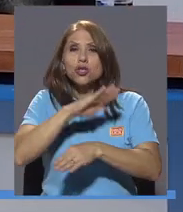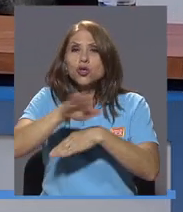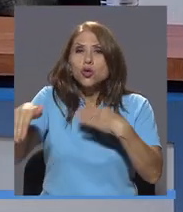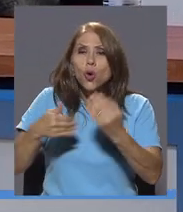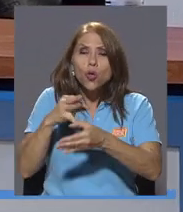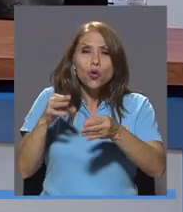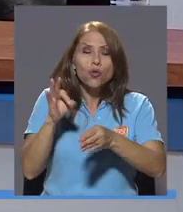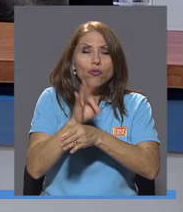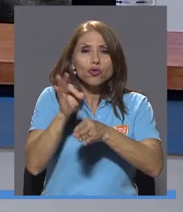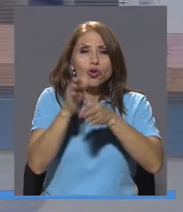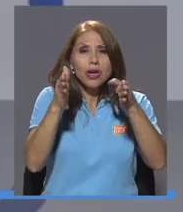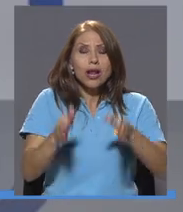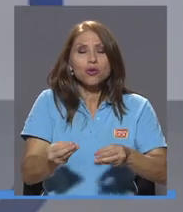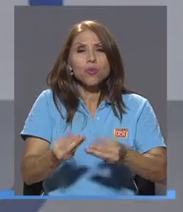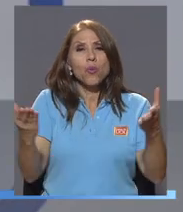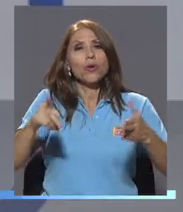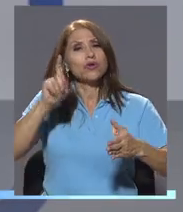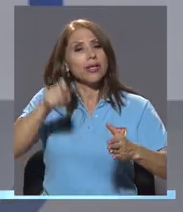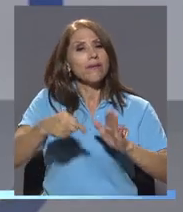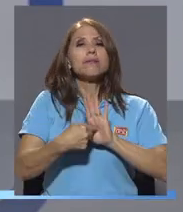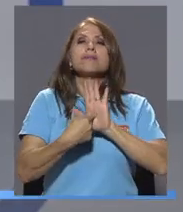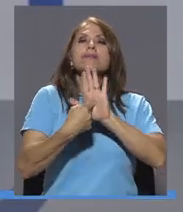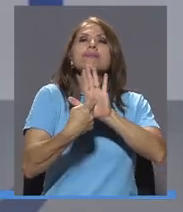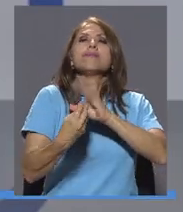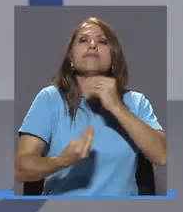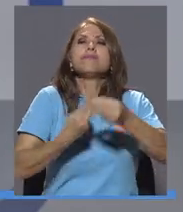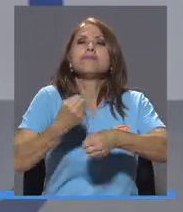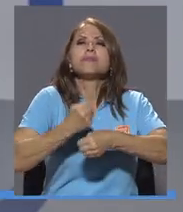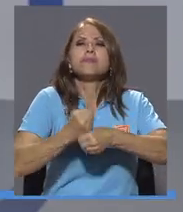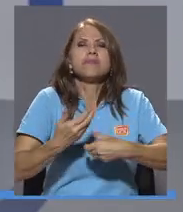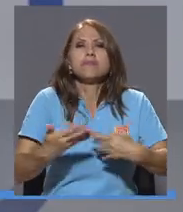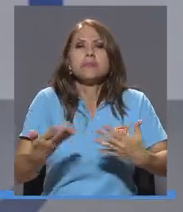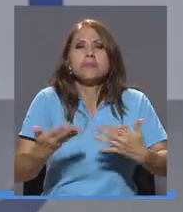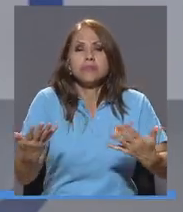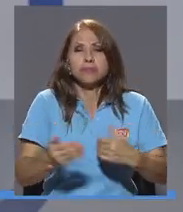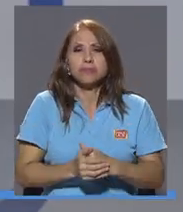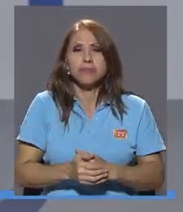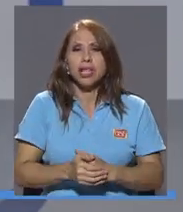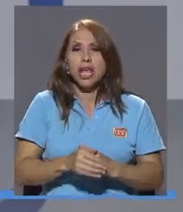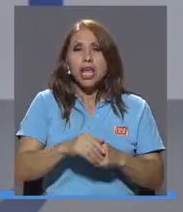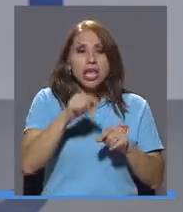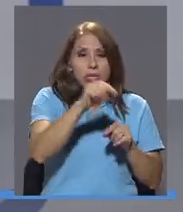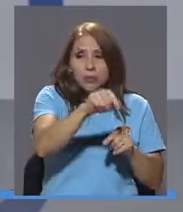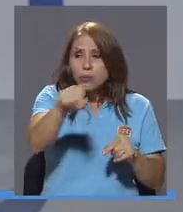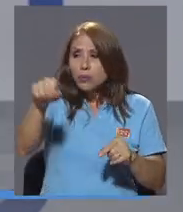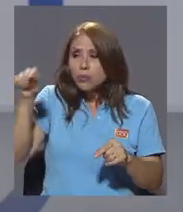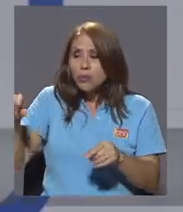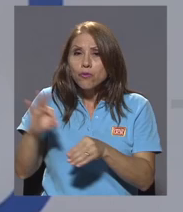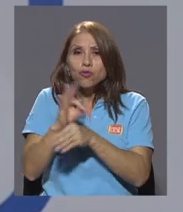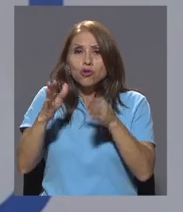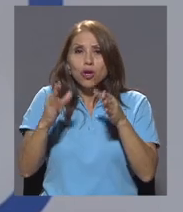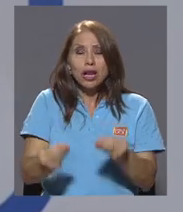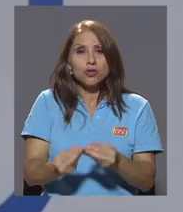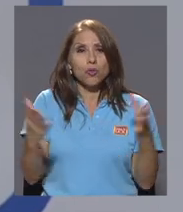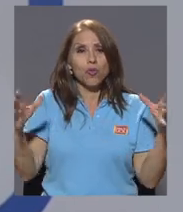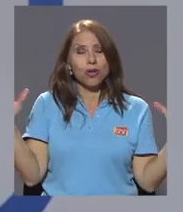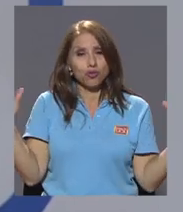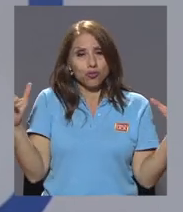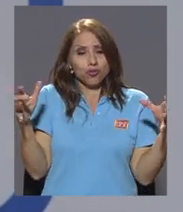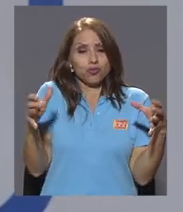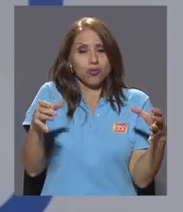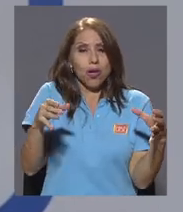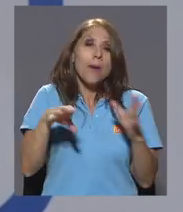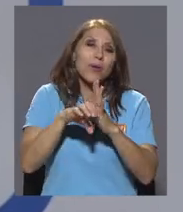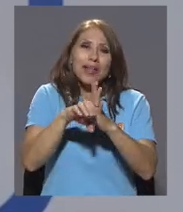excepción debemos rendir cuentas y la rendición de cuentas del conjunto de estos funcionarios públicos en el caso de la universidad de los que somos